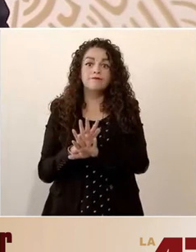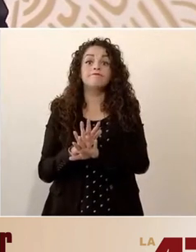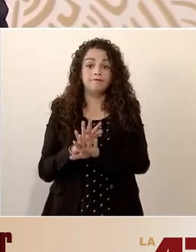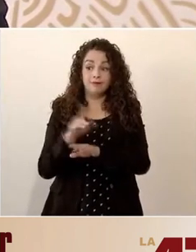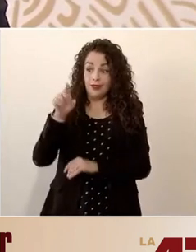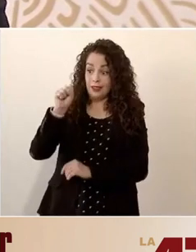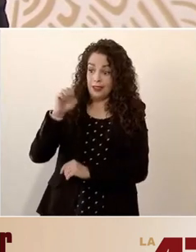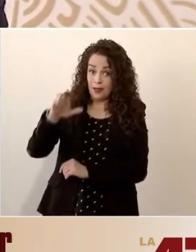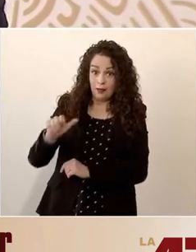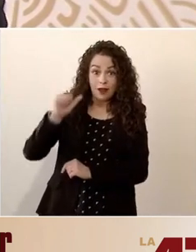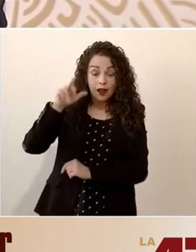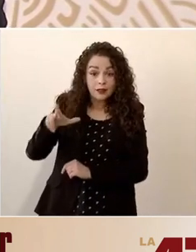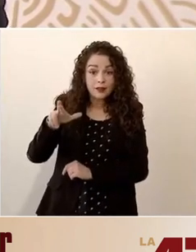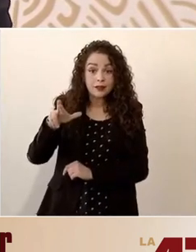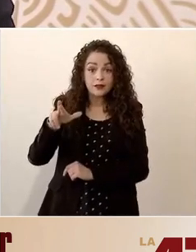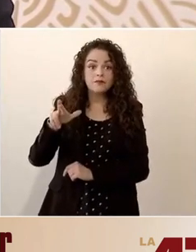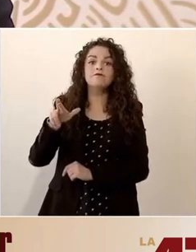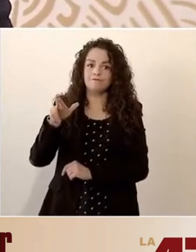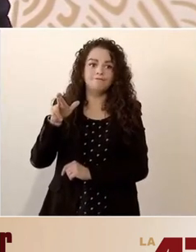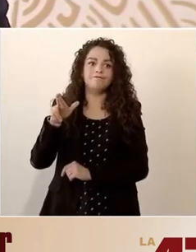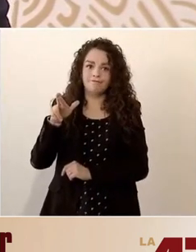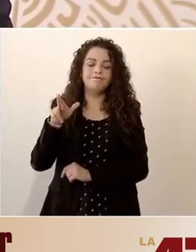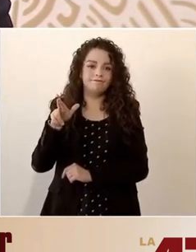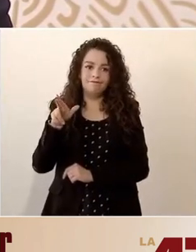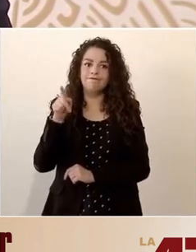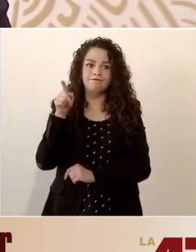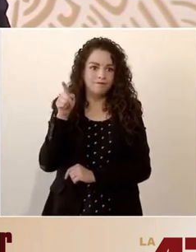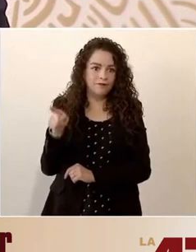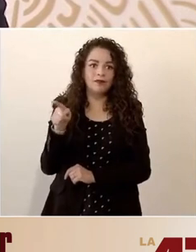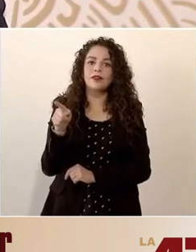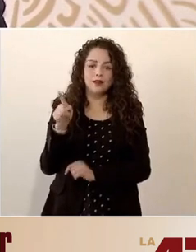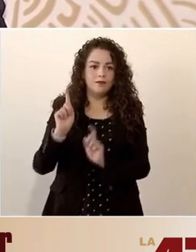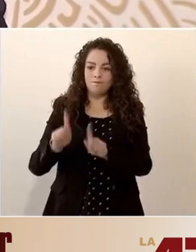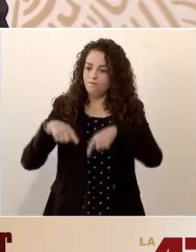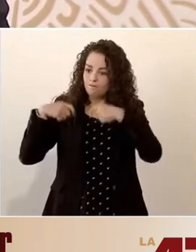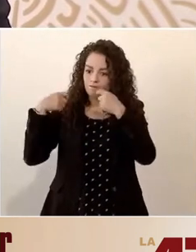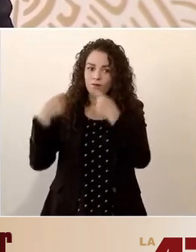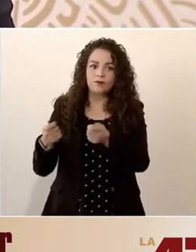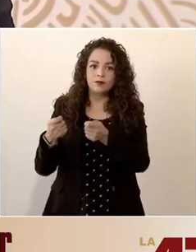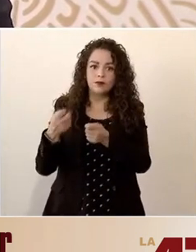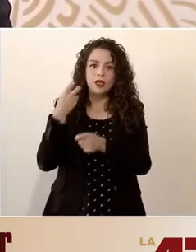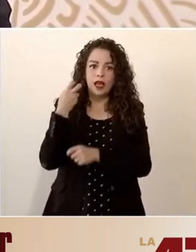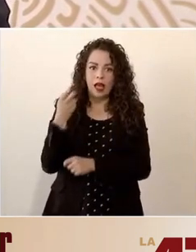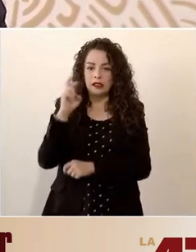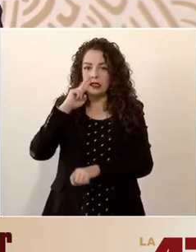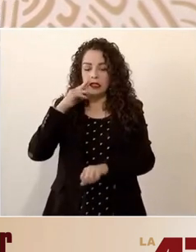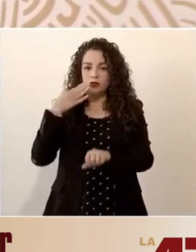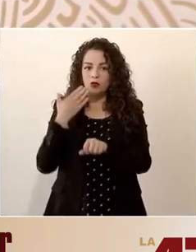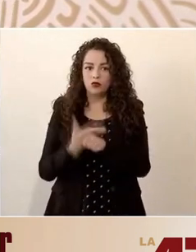de Marina va a tener también la responsabilidad de